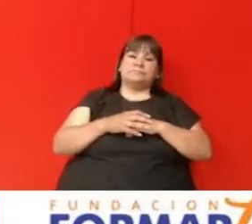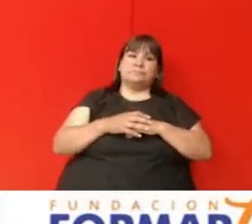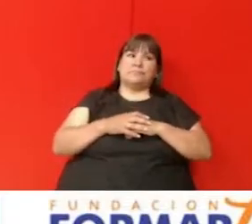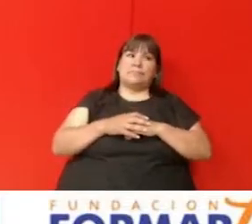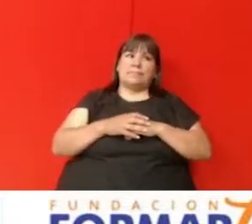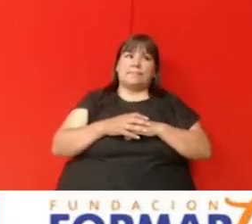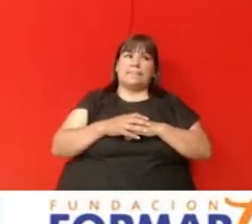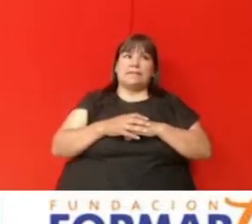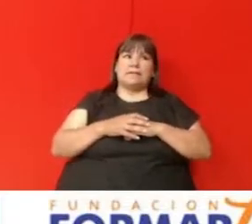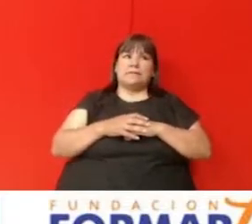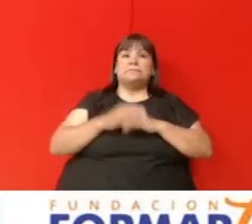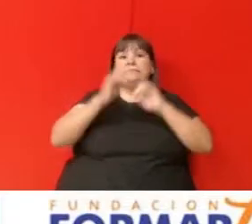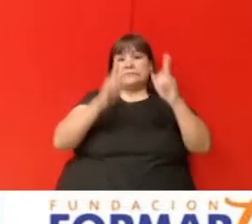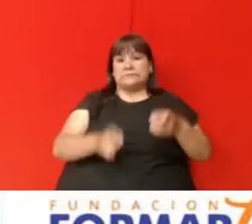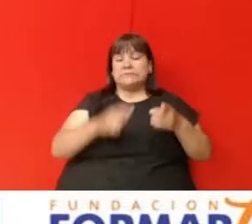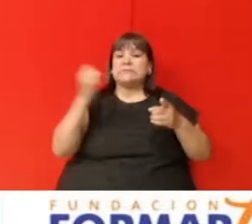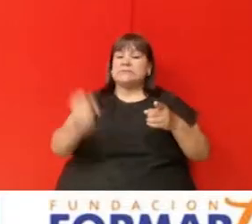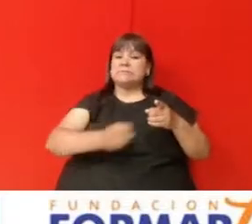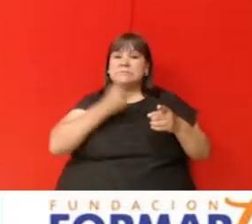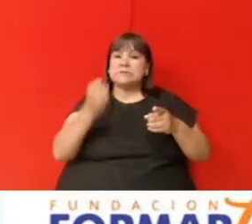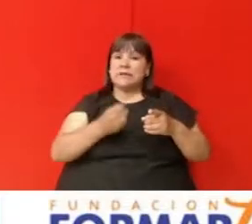Bueno, debemos tener en cuenta que una